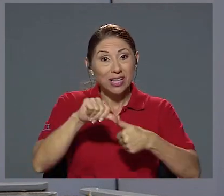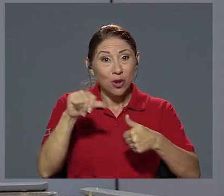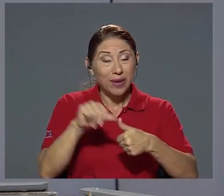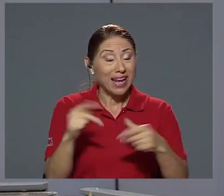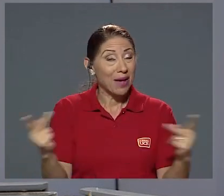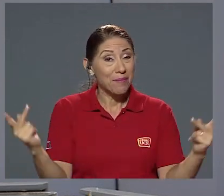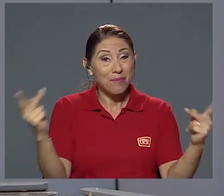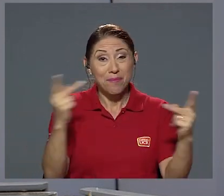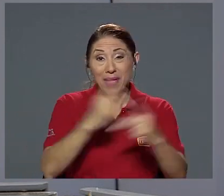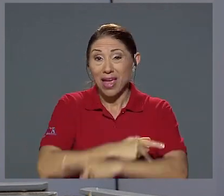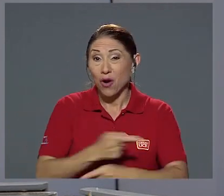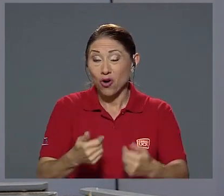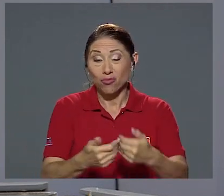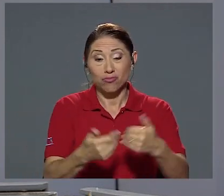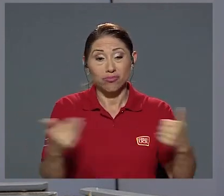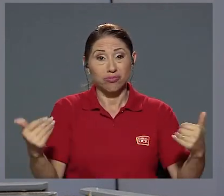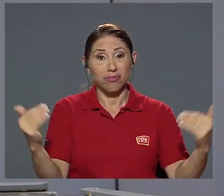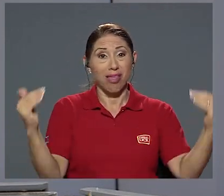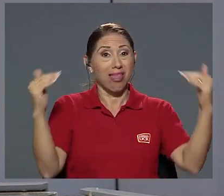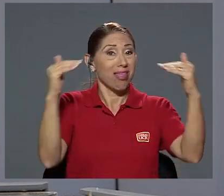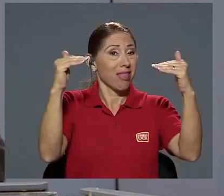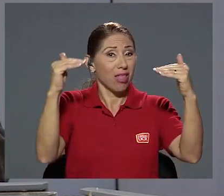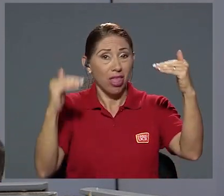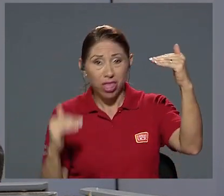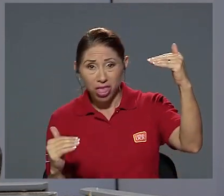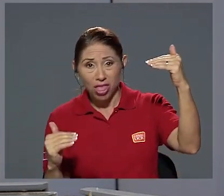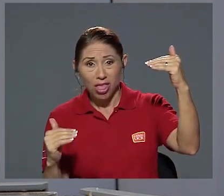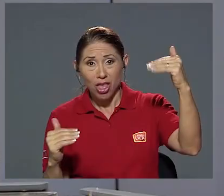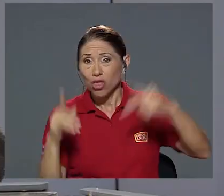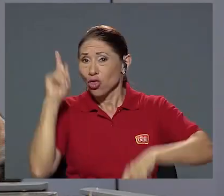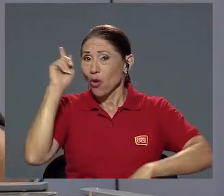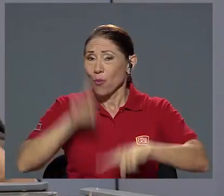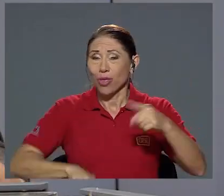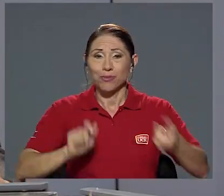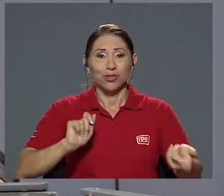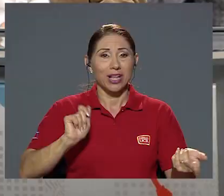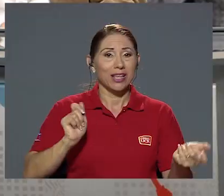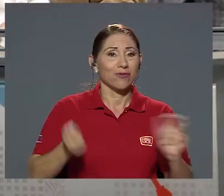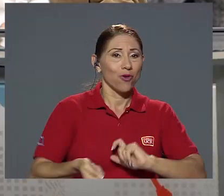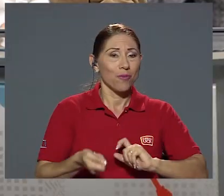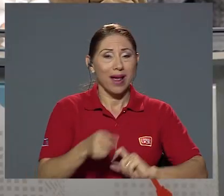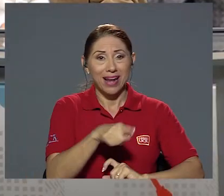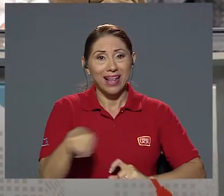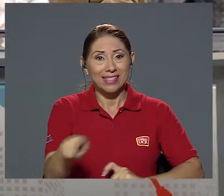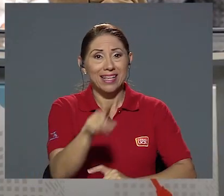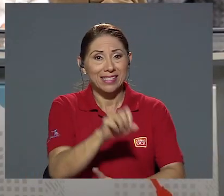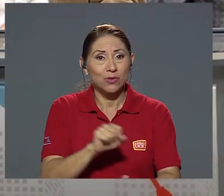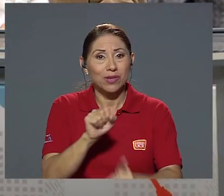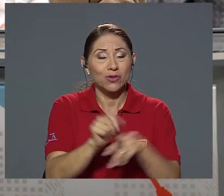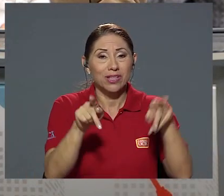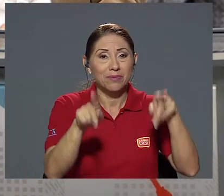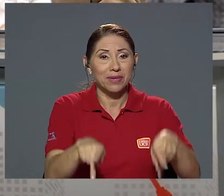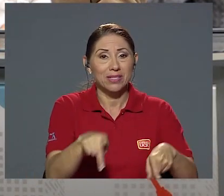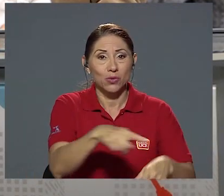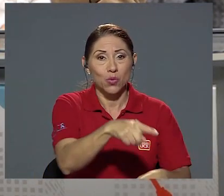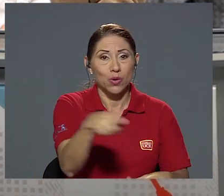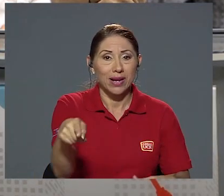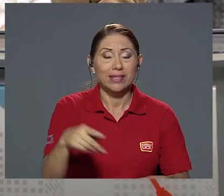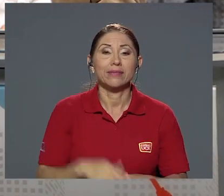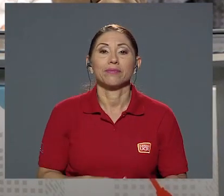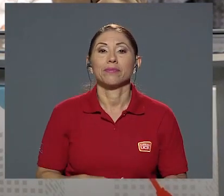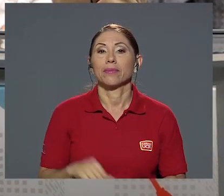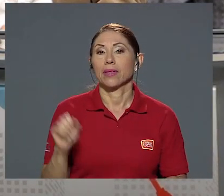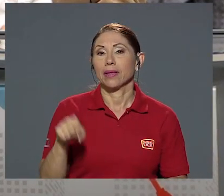es aún peor. Y no tenemos capacidad de transformar en la realidad de esas personas que están siendo desplazadas. Aunque en el